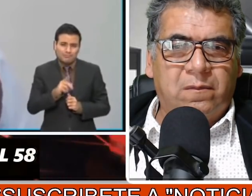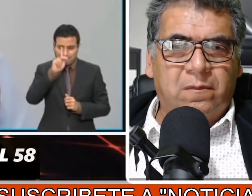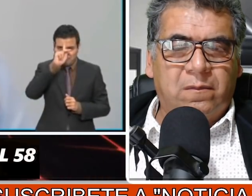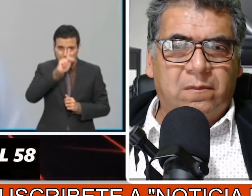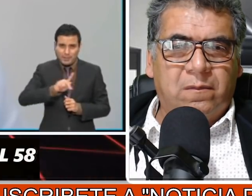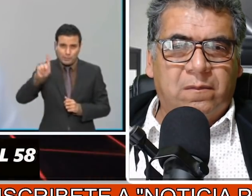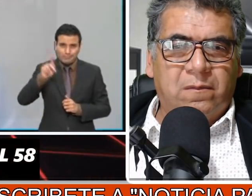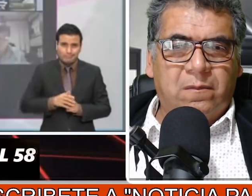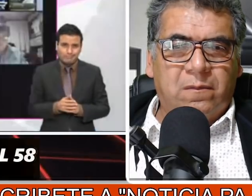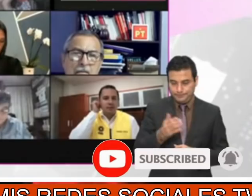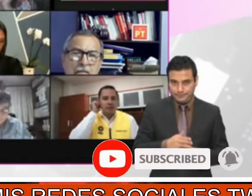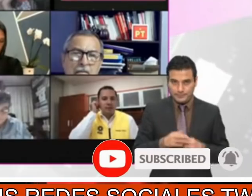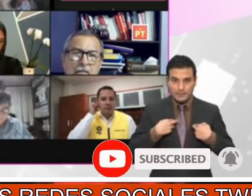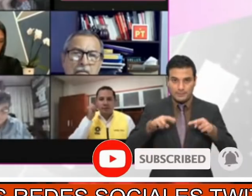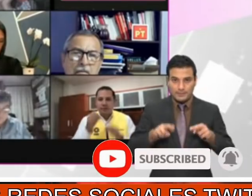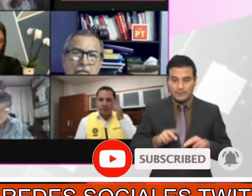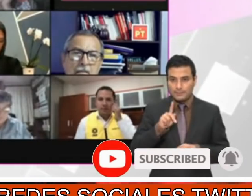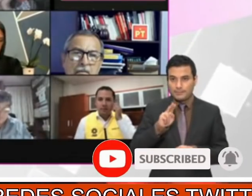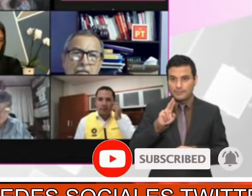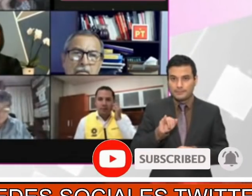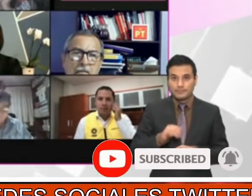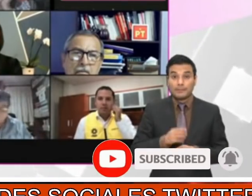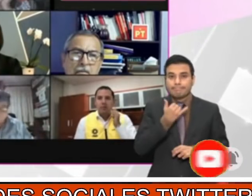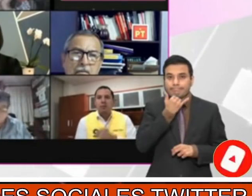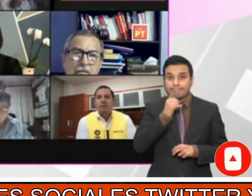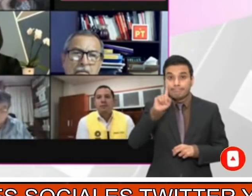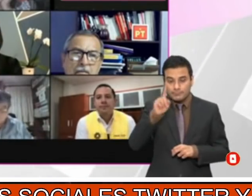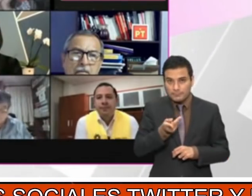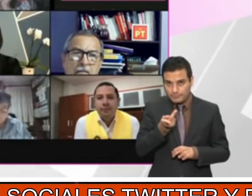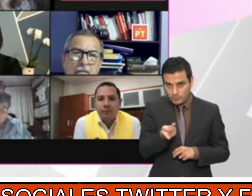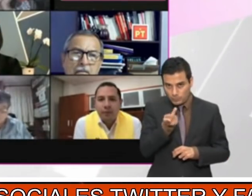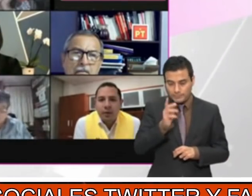está haciendo. Solicité una moción, presidente.